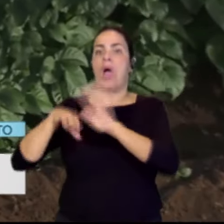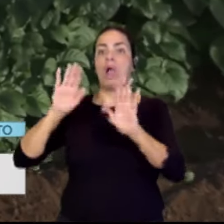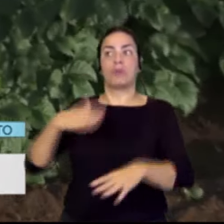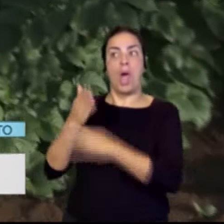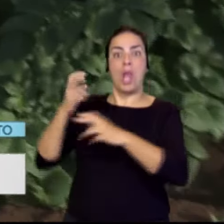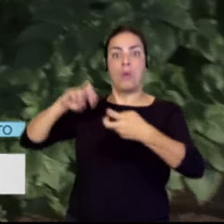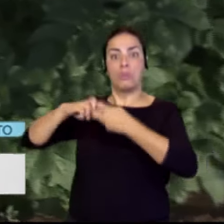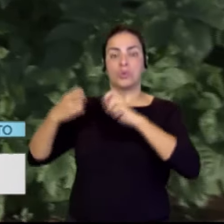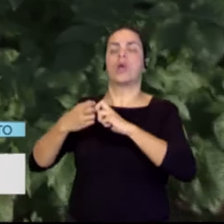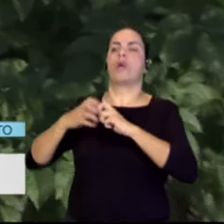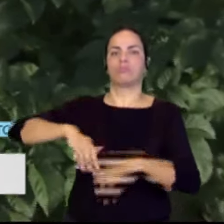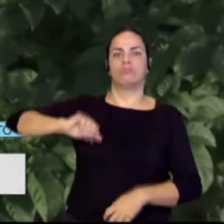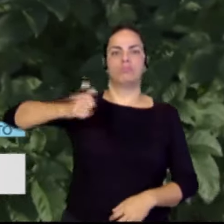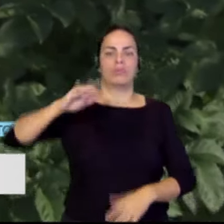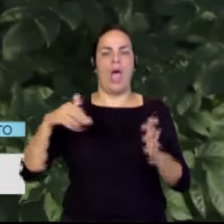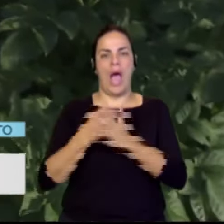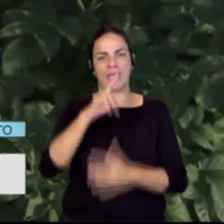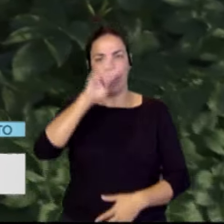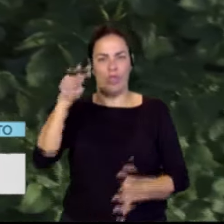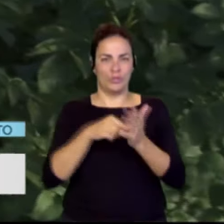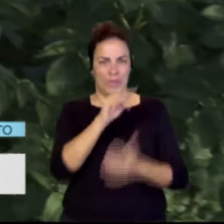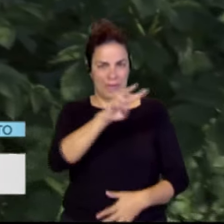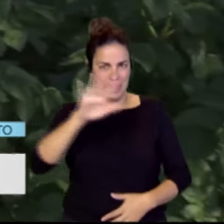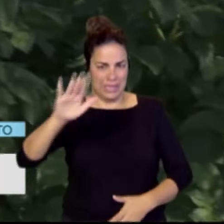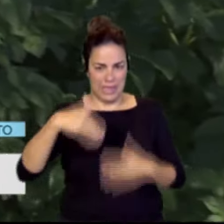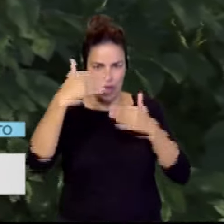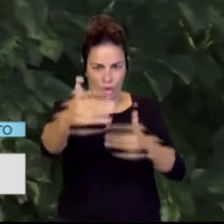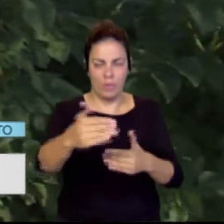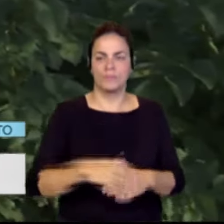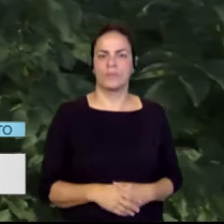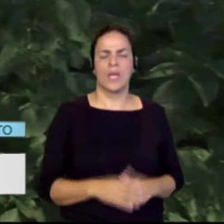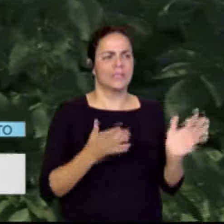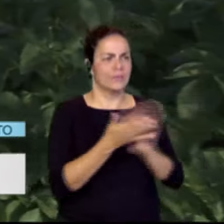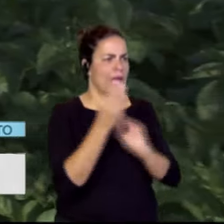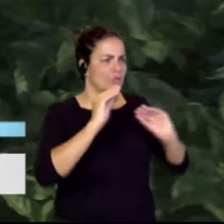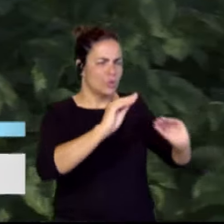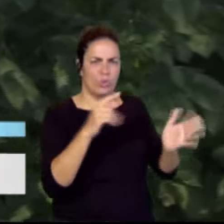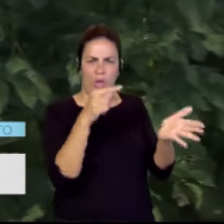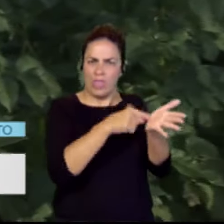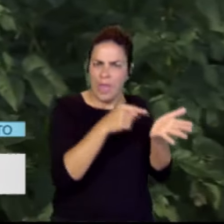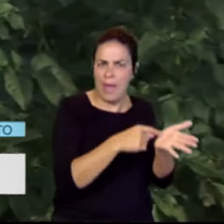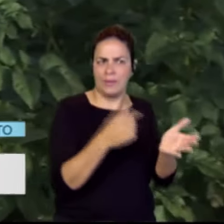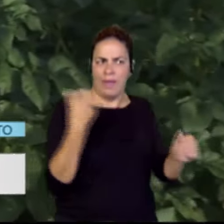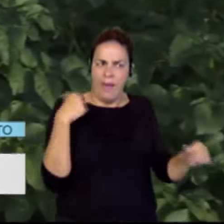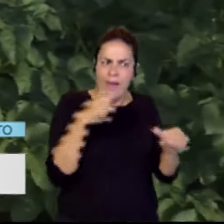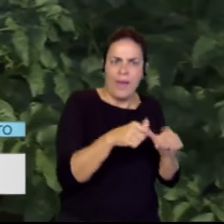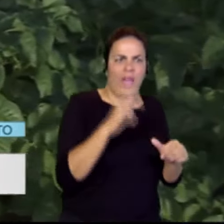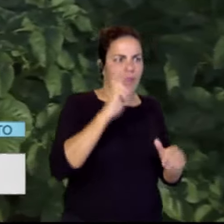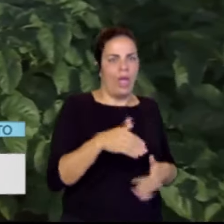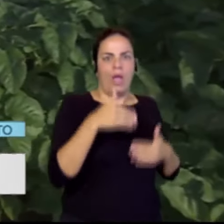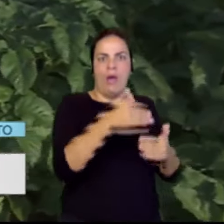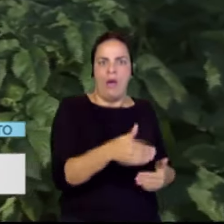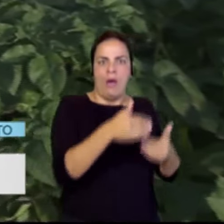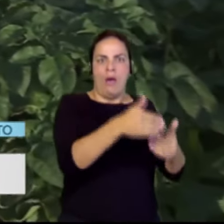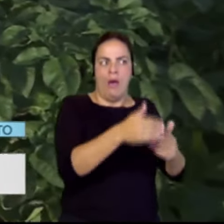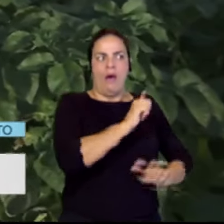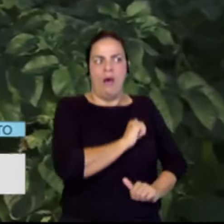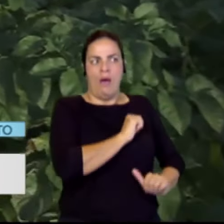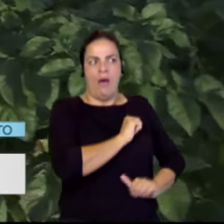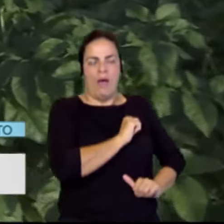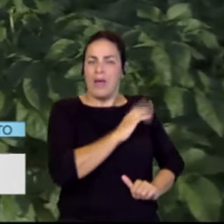hasta al 2025 la eran de demandas que ustedes tenían que estaban viendo pues que se dilataban en el tiempo y es por eso que